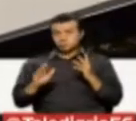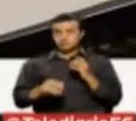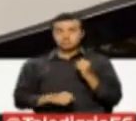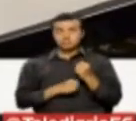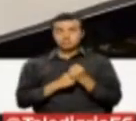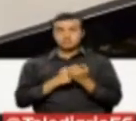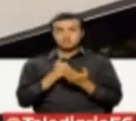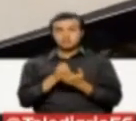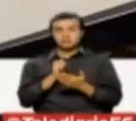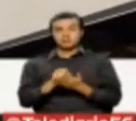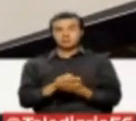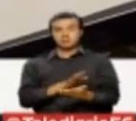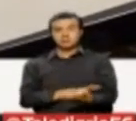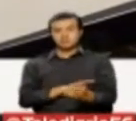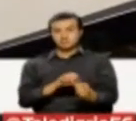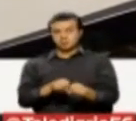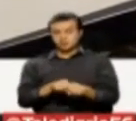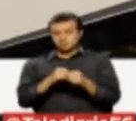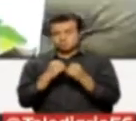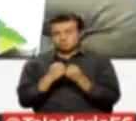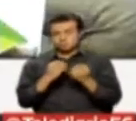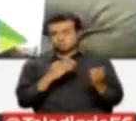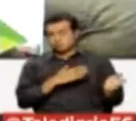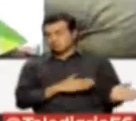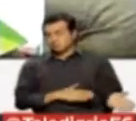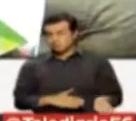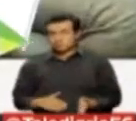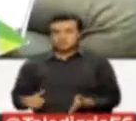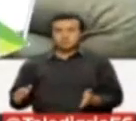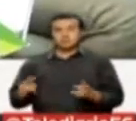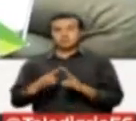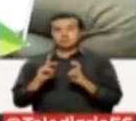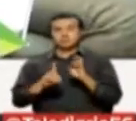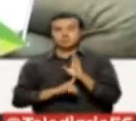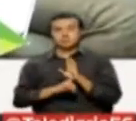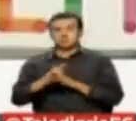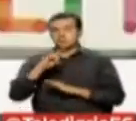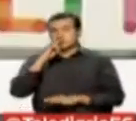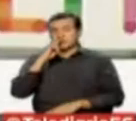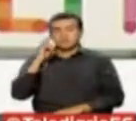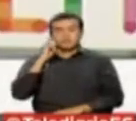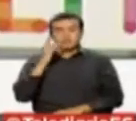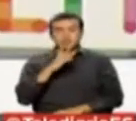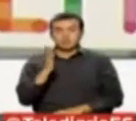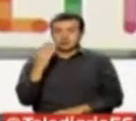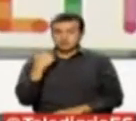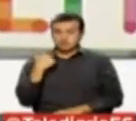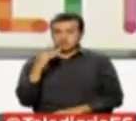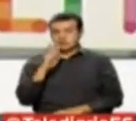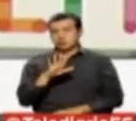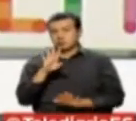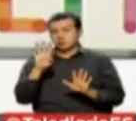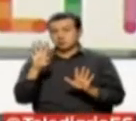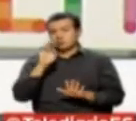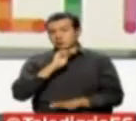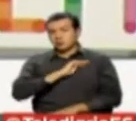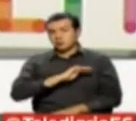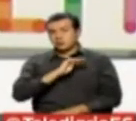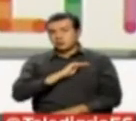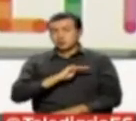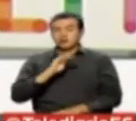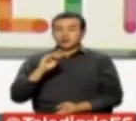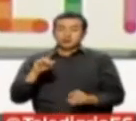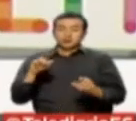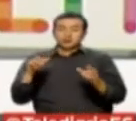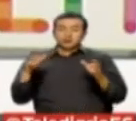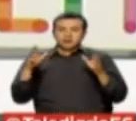de los programas sociales de iniciativa gubernamental y que se relacionan con el desarrollo de los menores contamos ya con 59 municipios con mesas